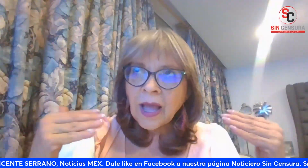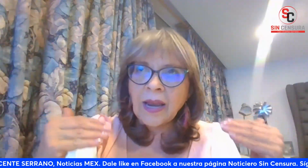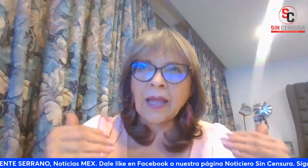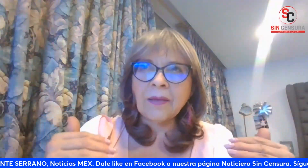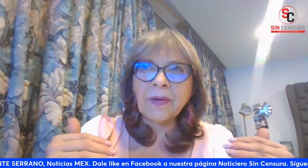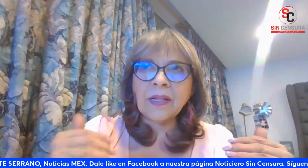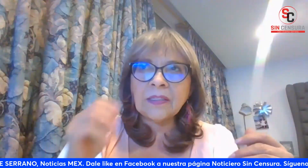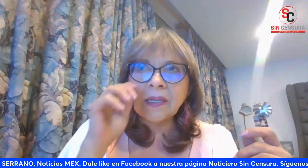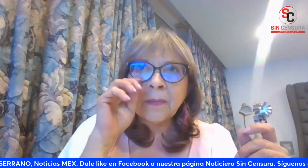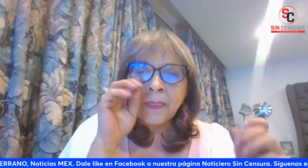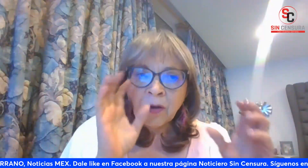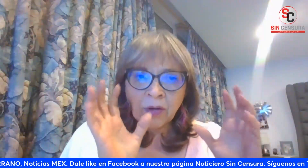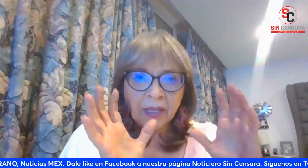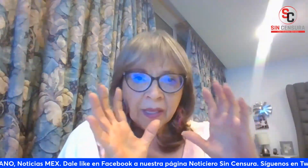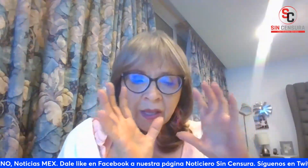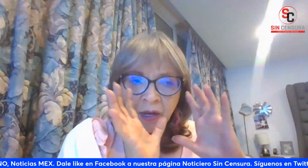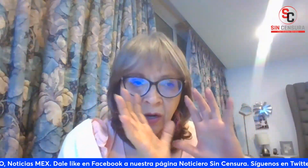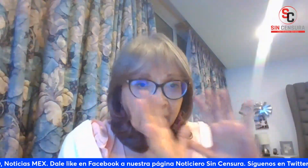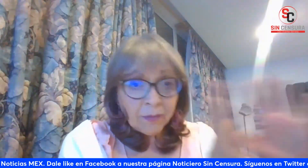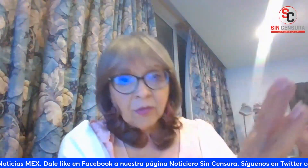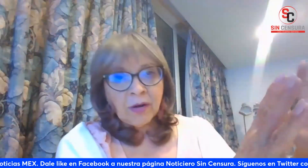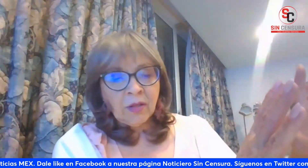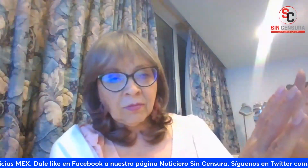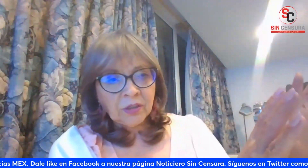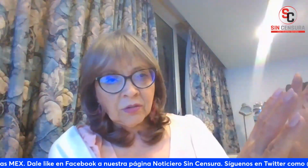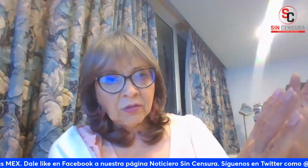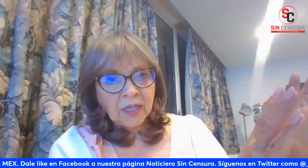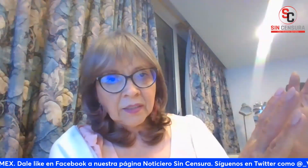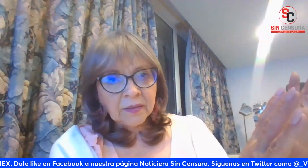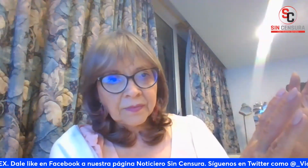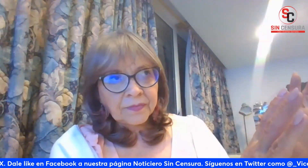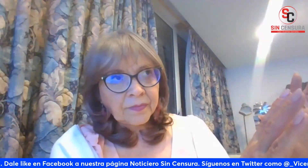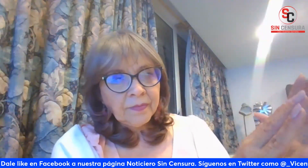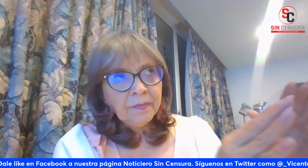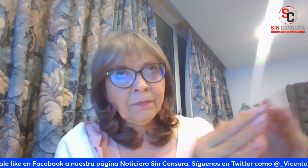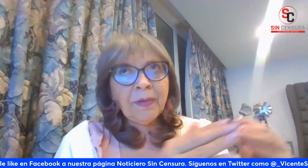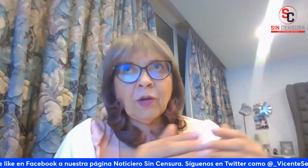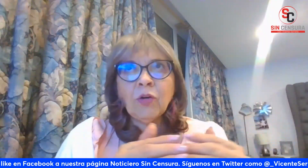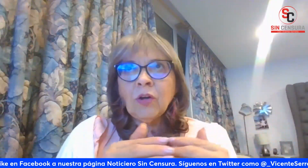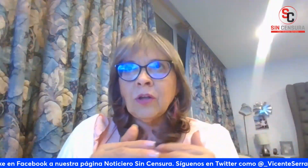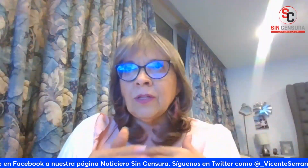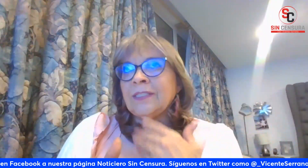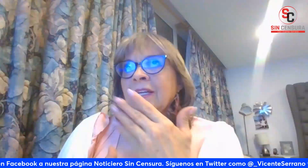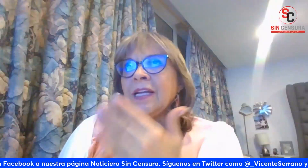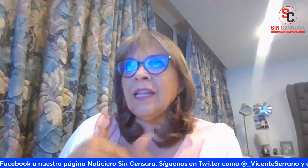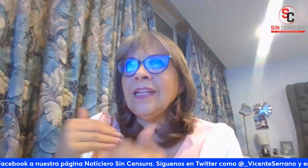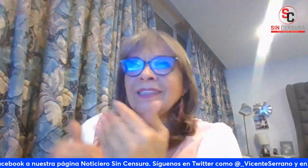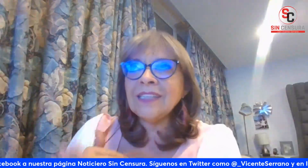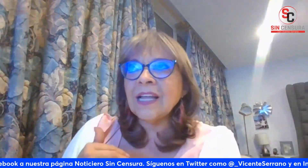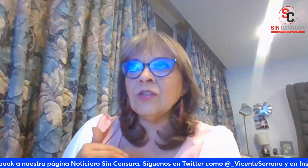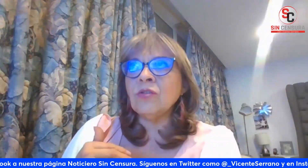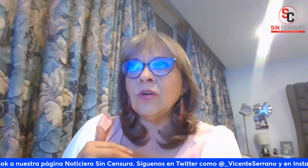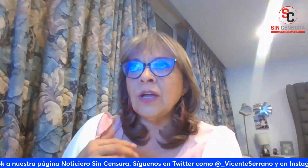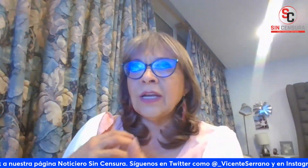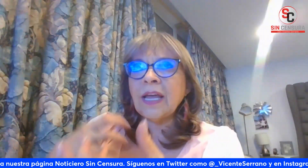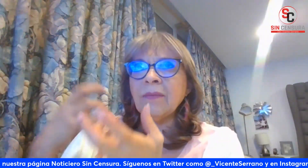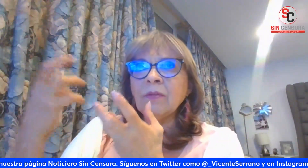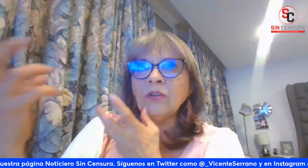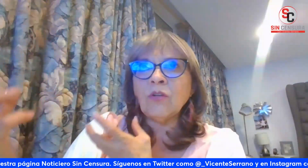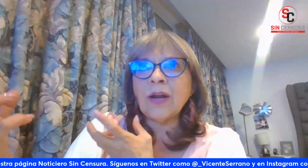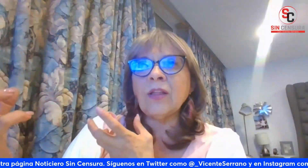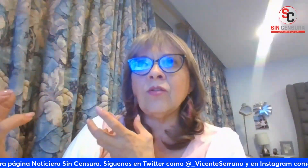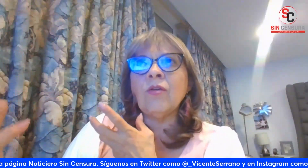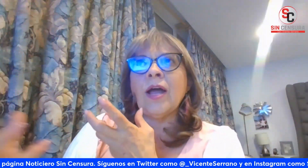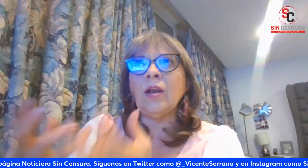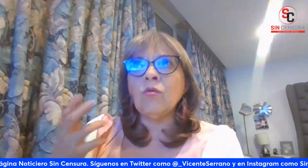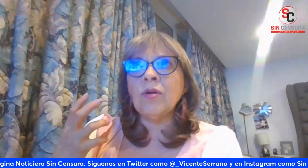esto, al aire para decir, ok, hemos logrado muchas cosas, pero seguir diciendo que